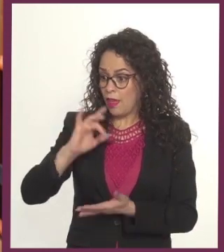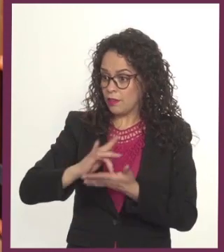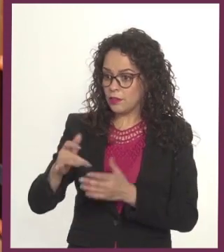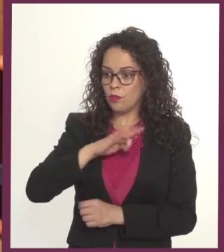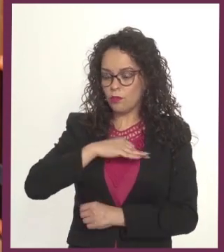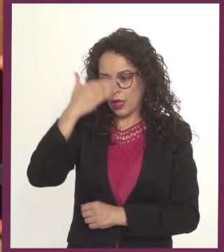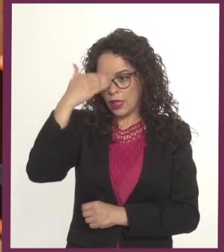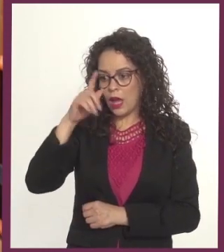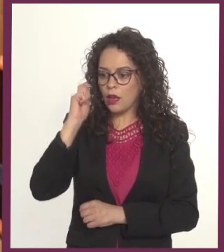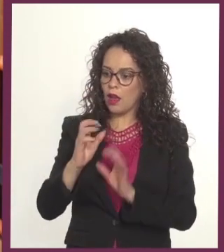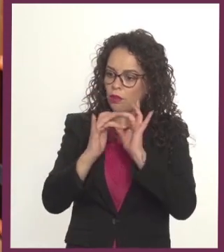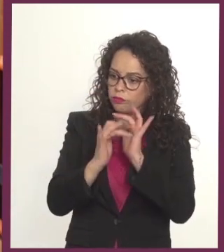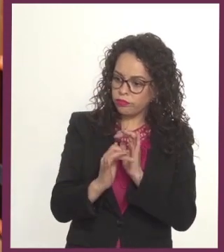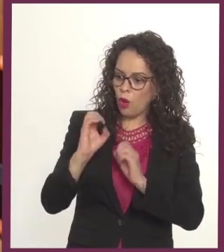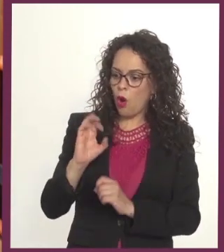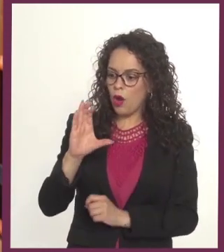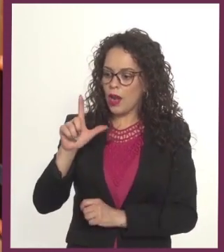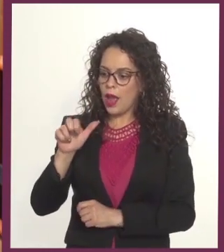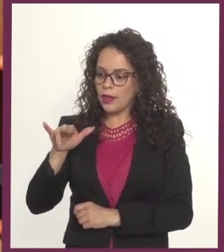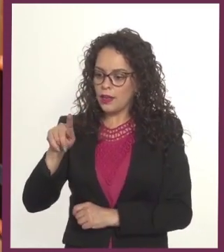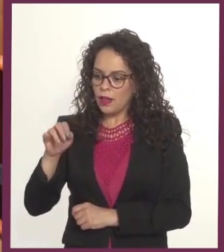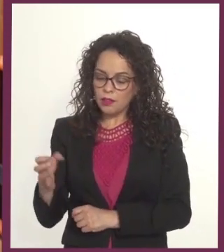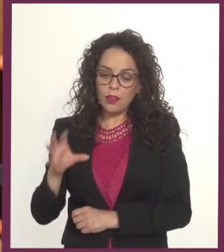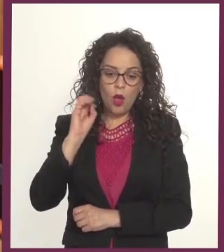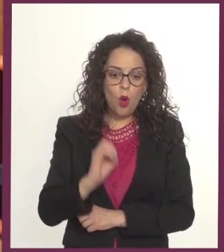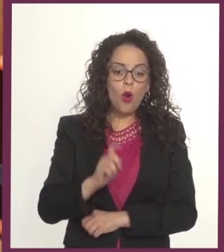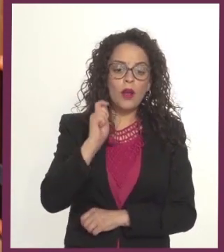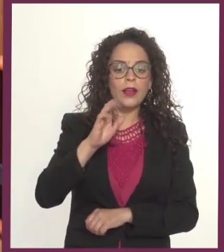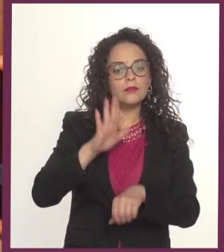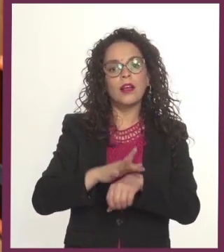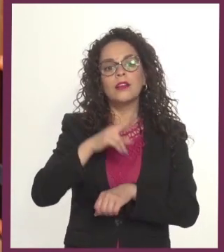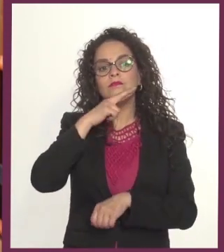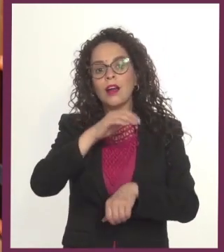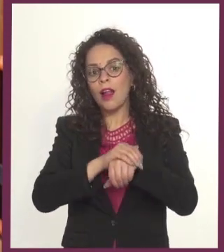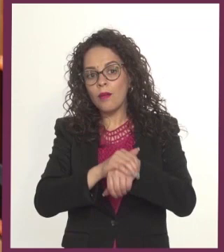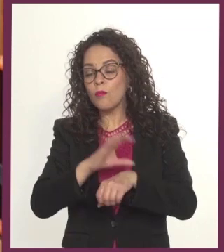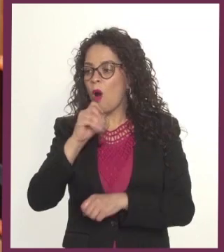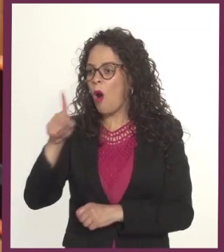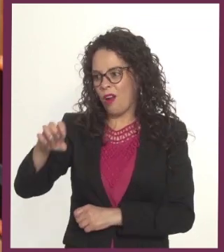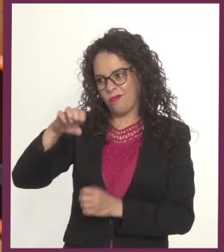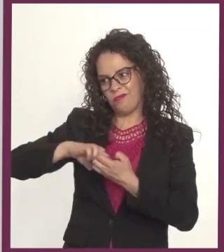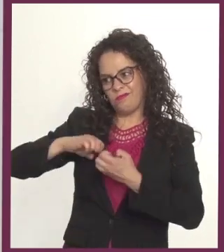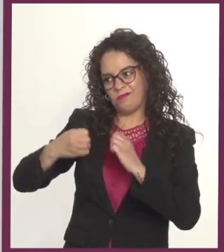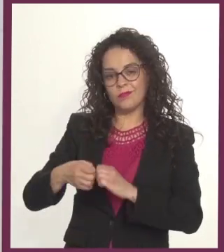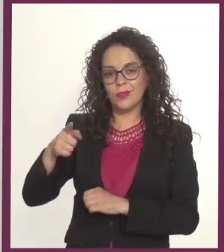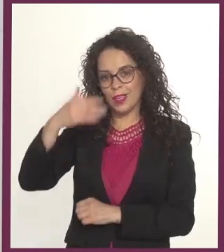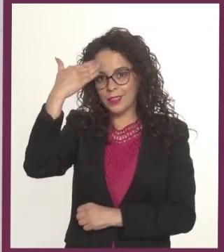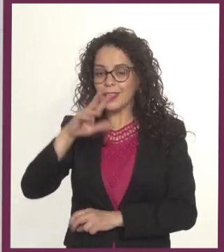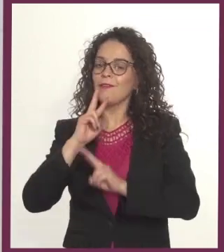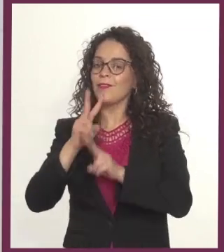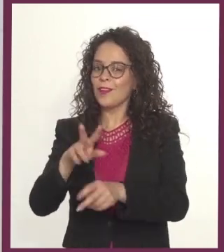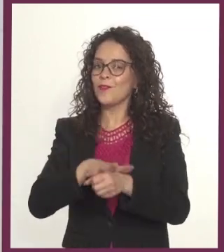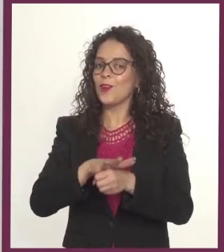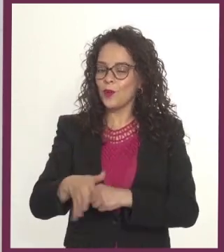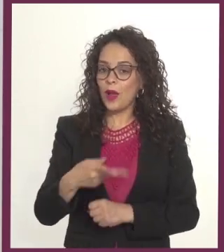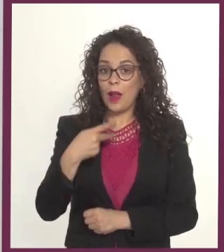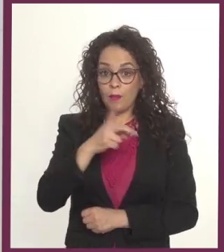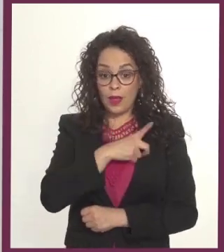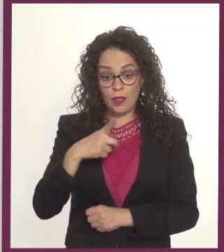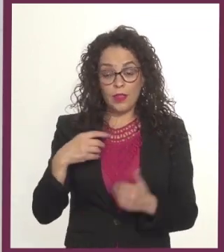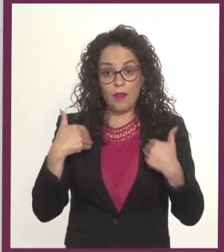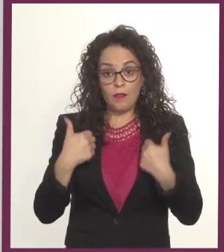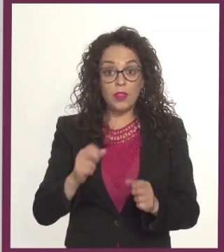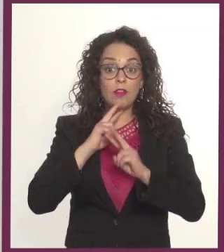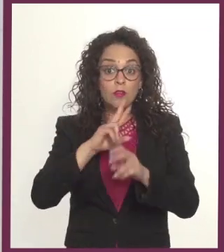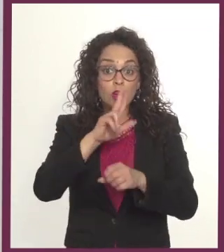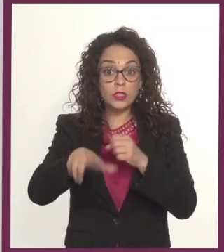un clarinete y un saxofón, o entre la voz de nuestro mejor amigo y nuestro peor enemigo. Ahora, hay que aclarar que no es